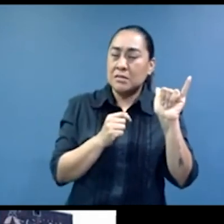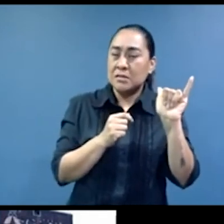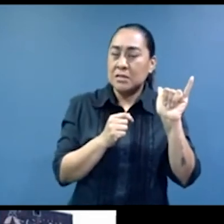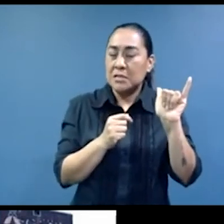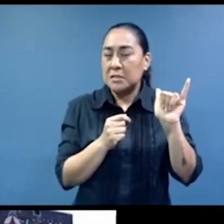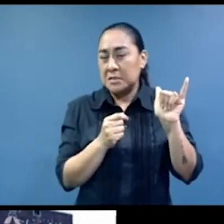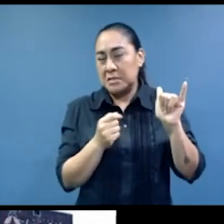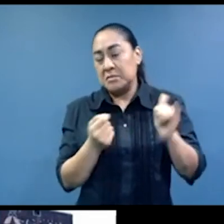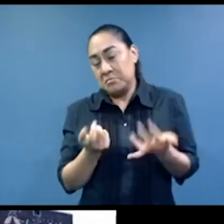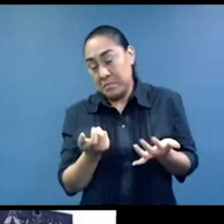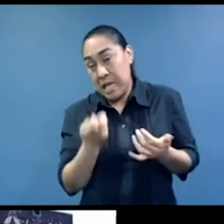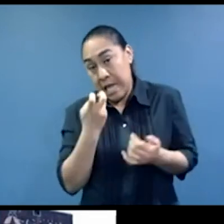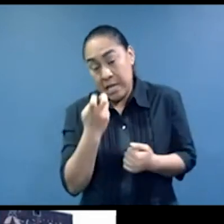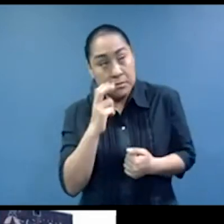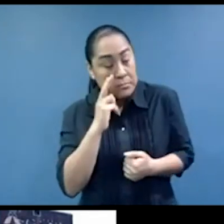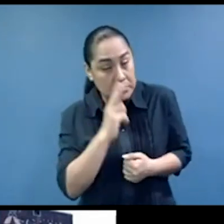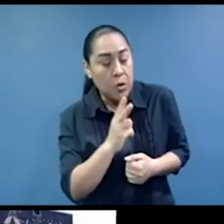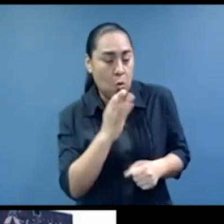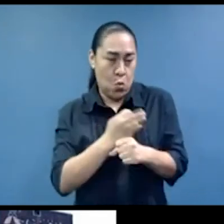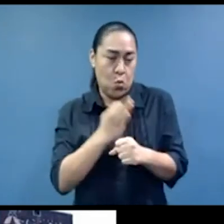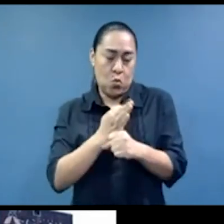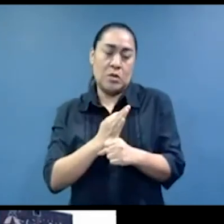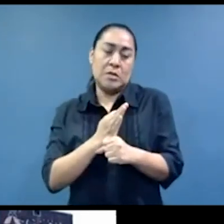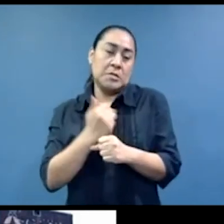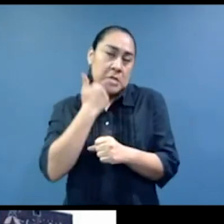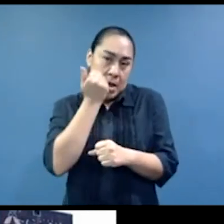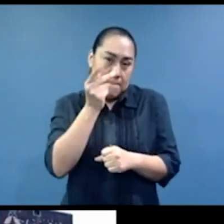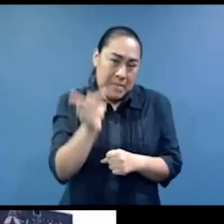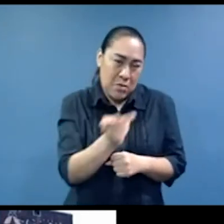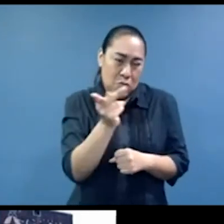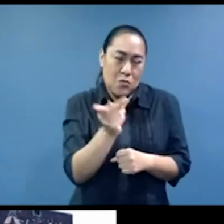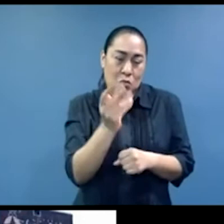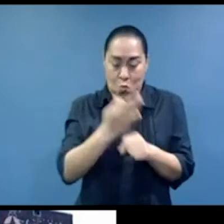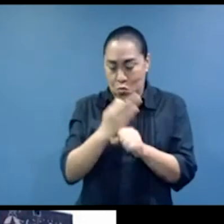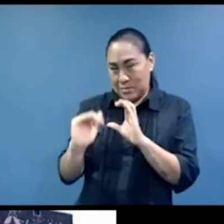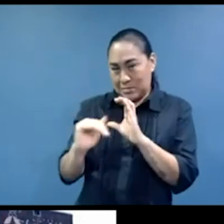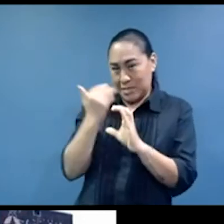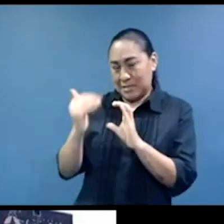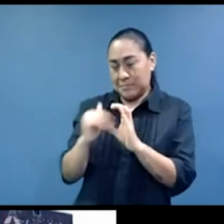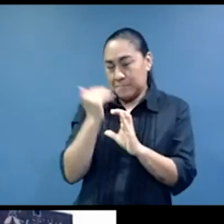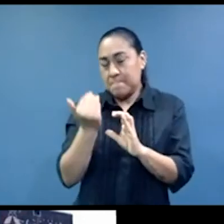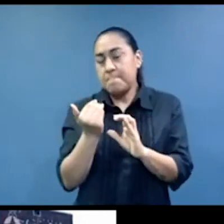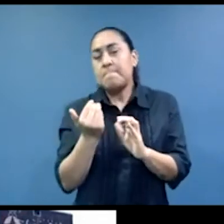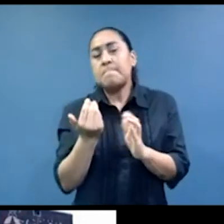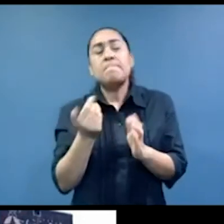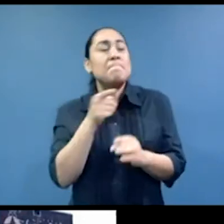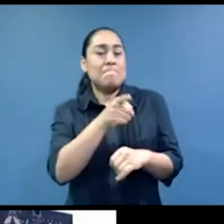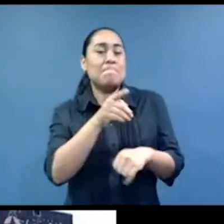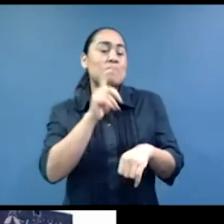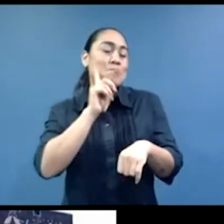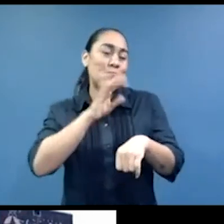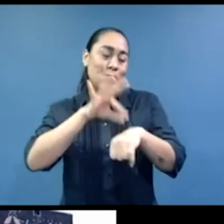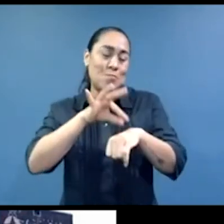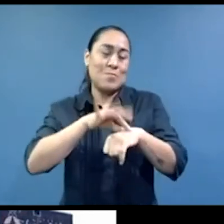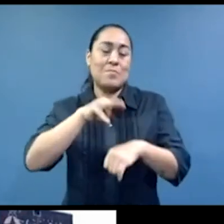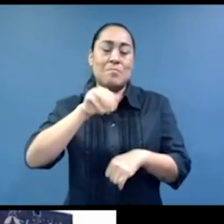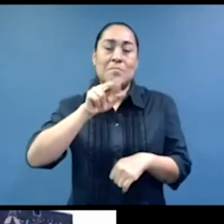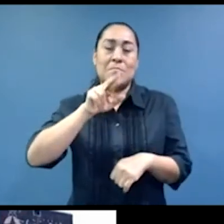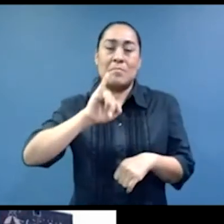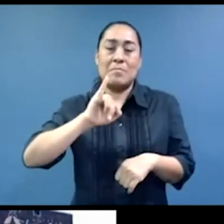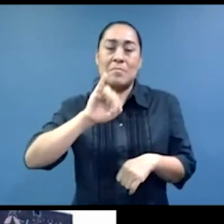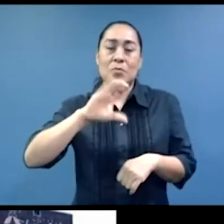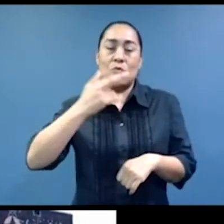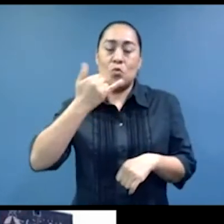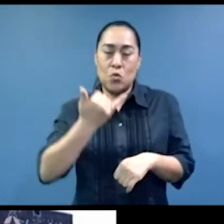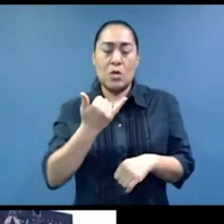sentido, quisiera realizar una de las preguntas que nos hacen a través del chat y que toca la doctora Marichuy.